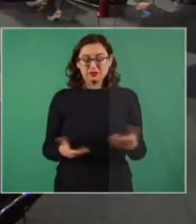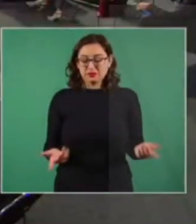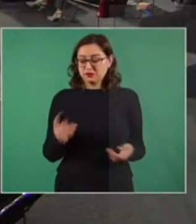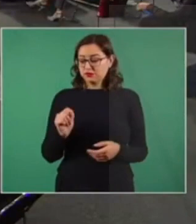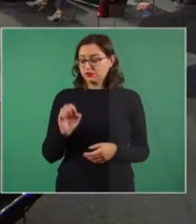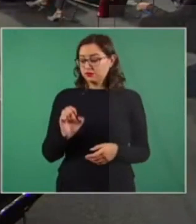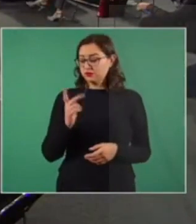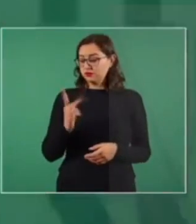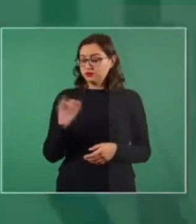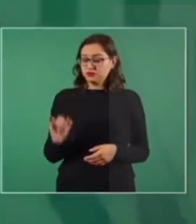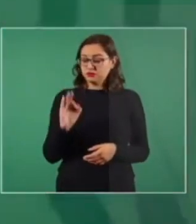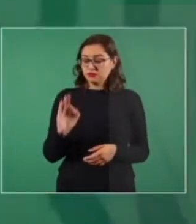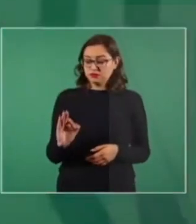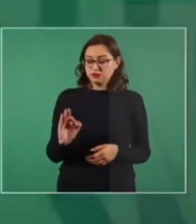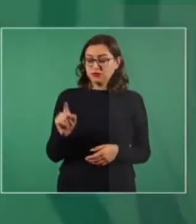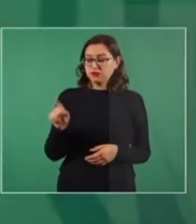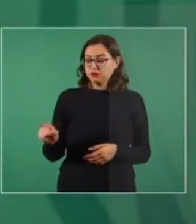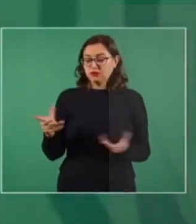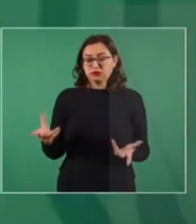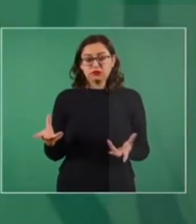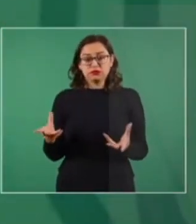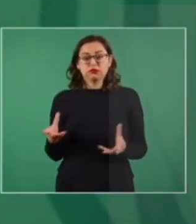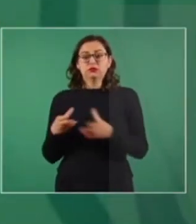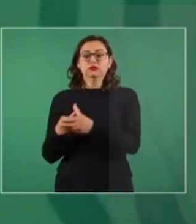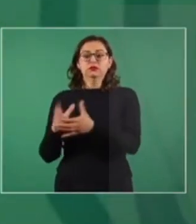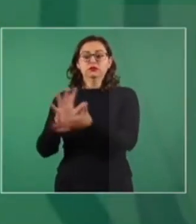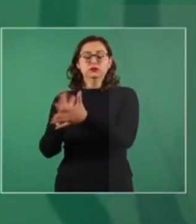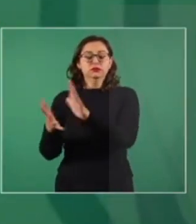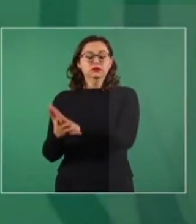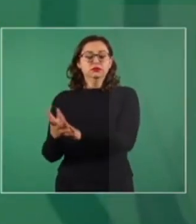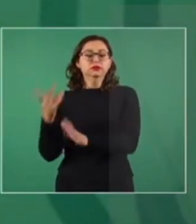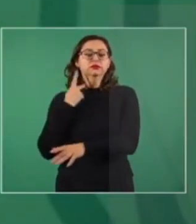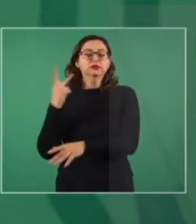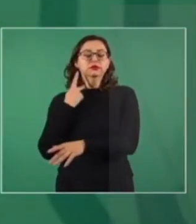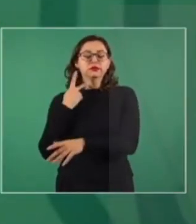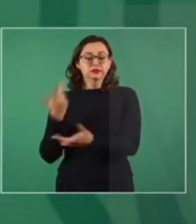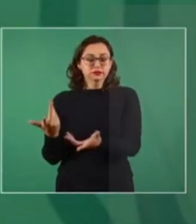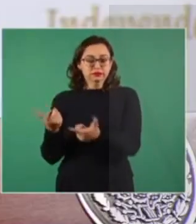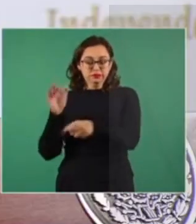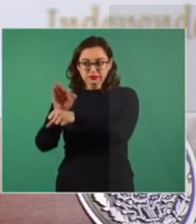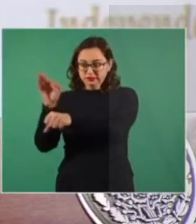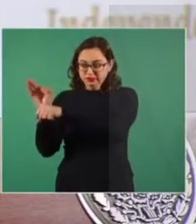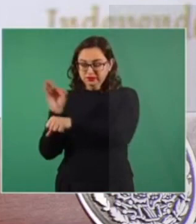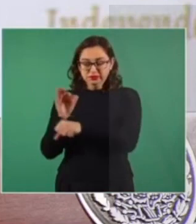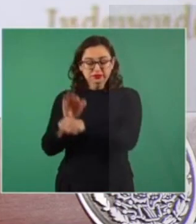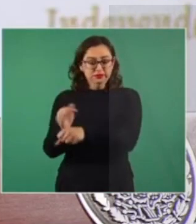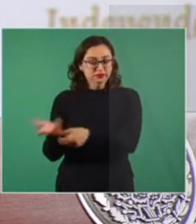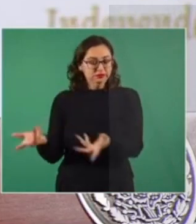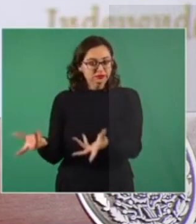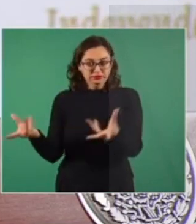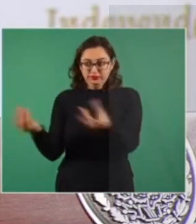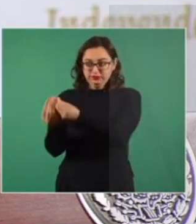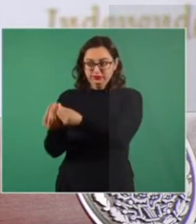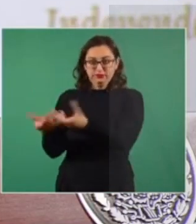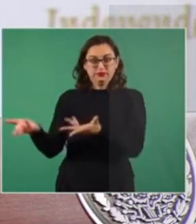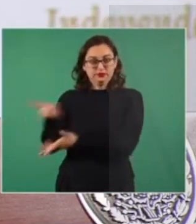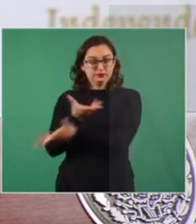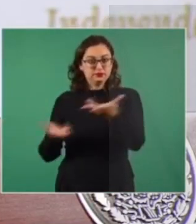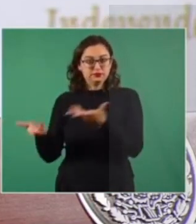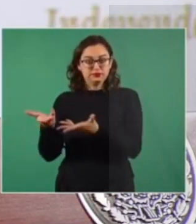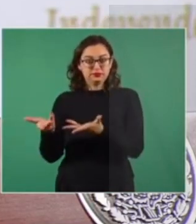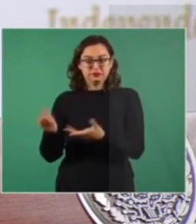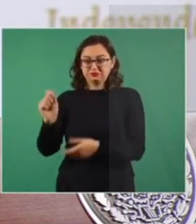esté al servicio de la partidocracia, de los que lo pusieron, de los que nombraron a sus